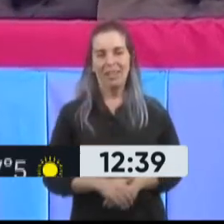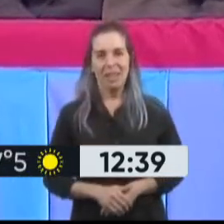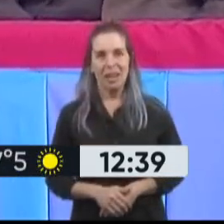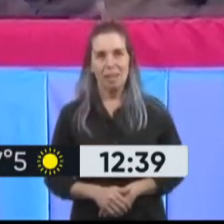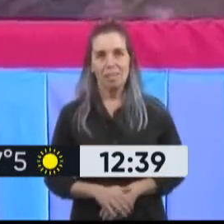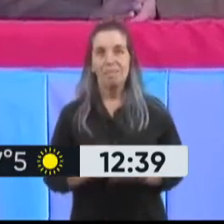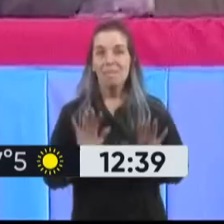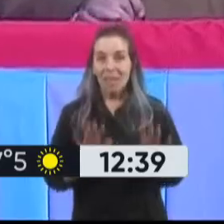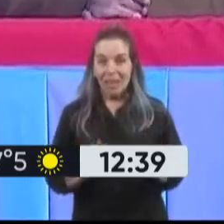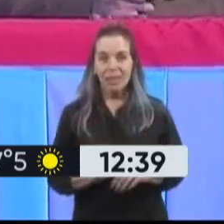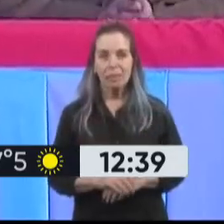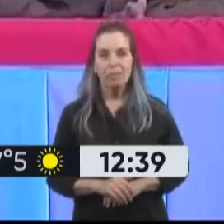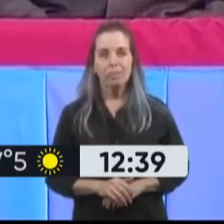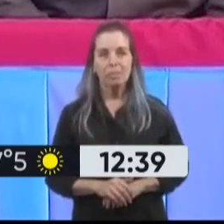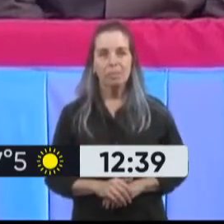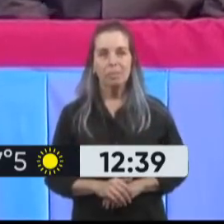Con estas